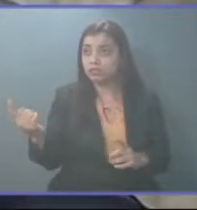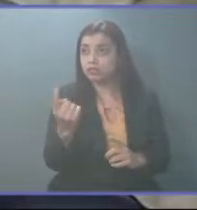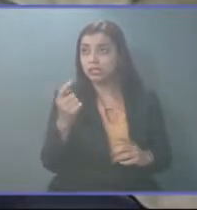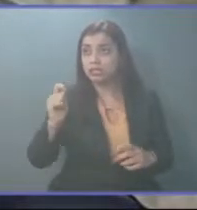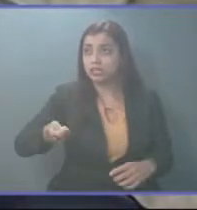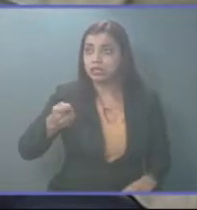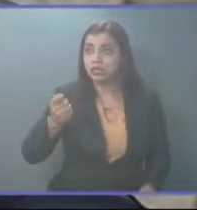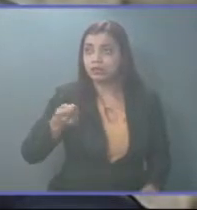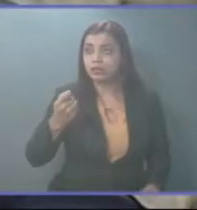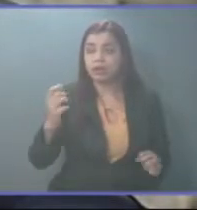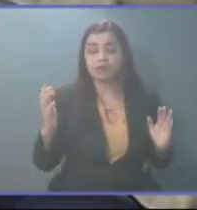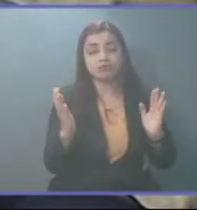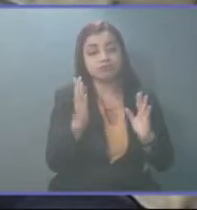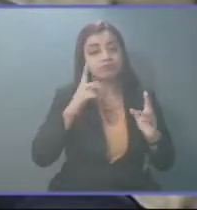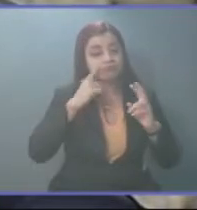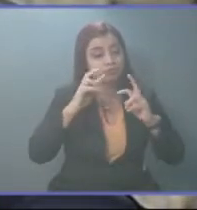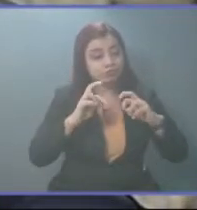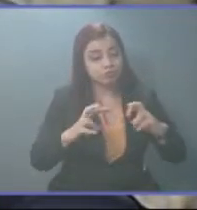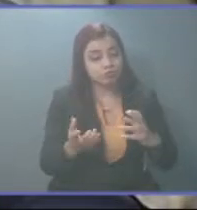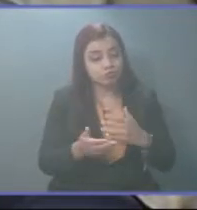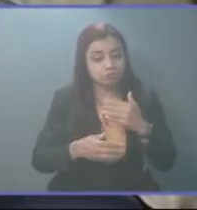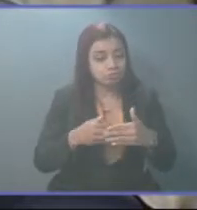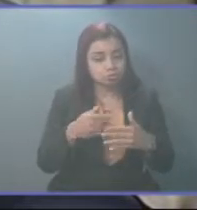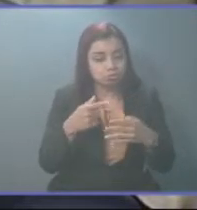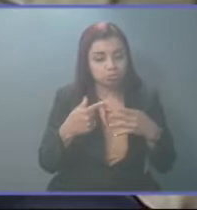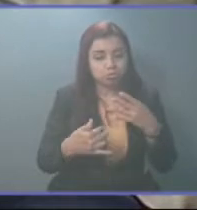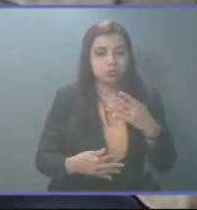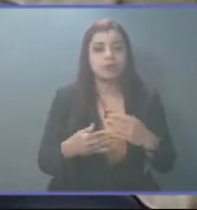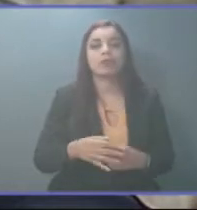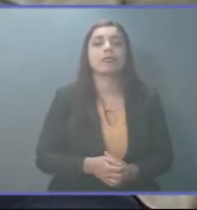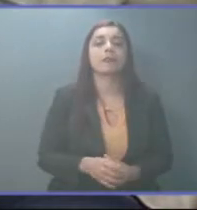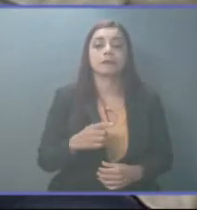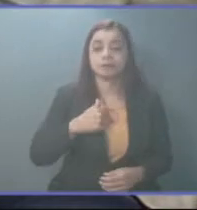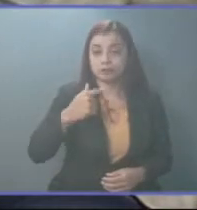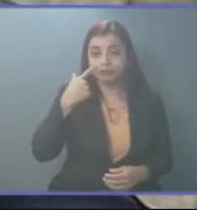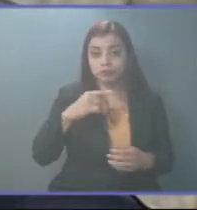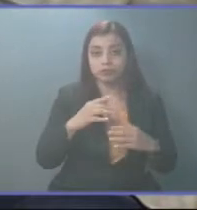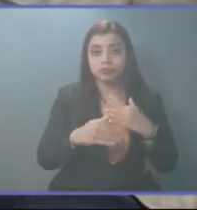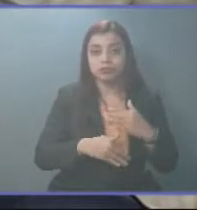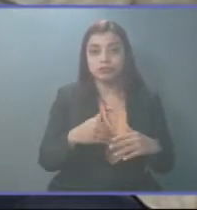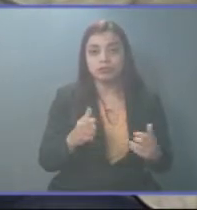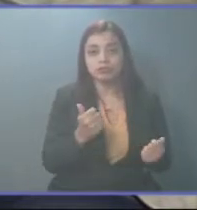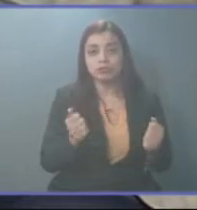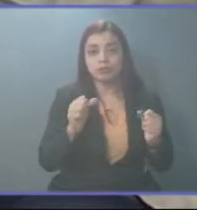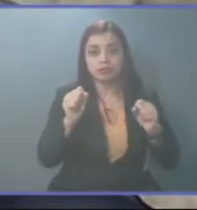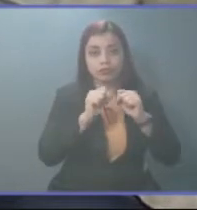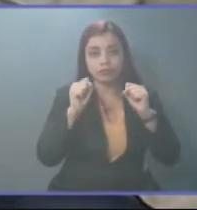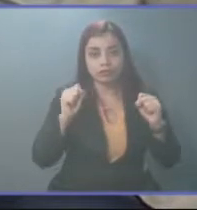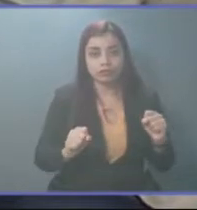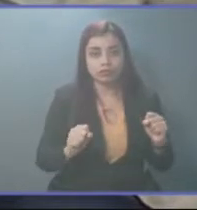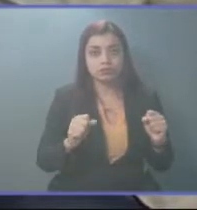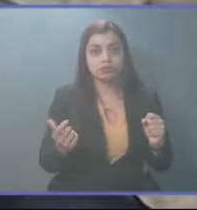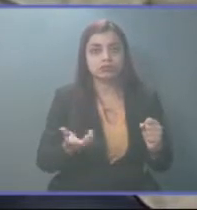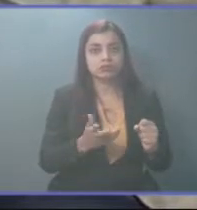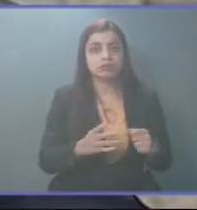para cada diligencia de investigación. Las pruebas vertidas se valorarán según el sistema de la sana